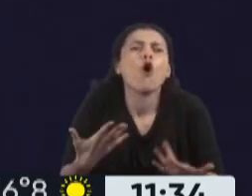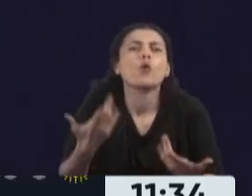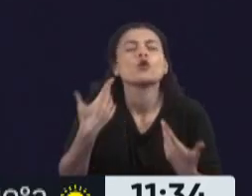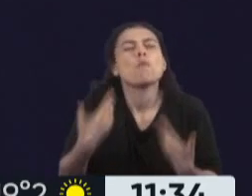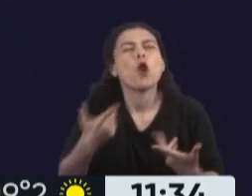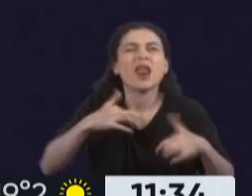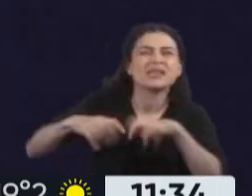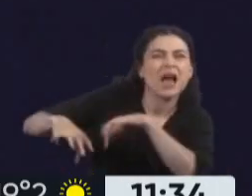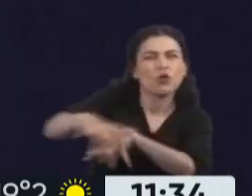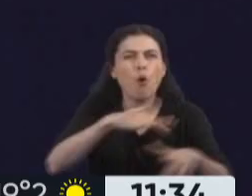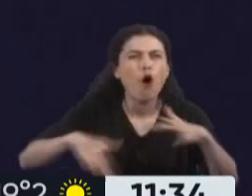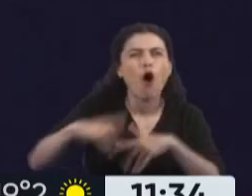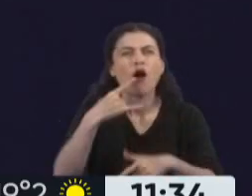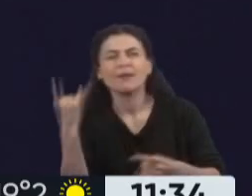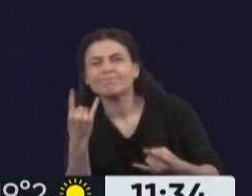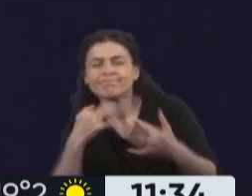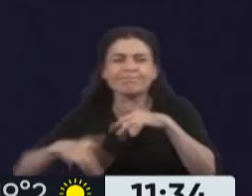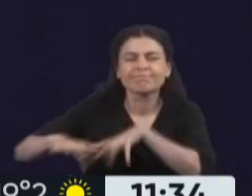carecen de